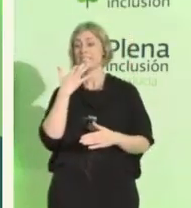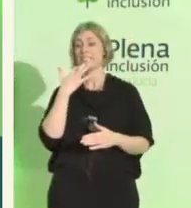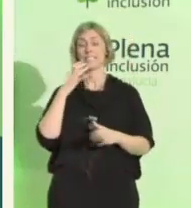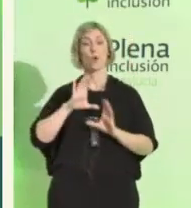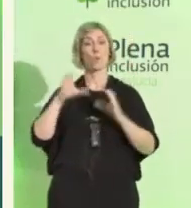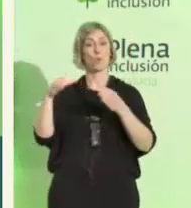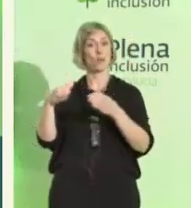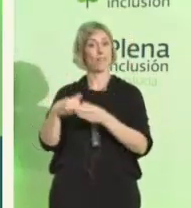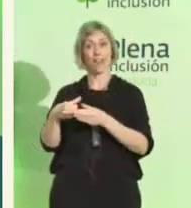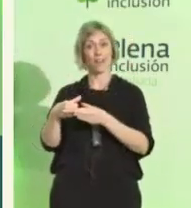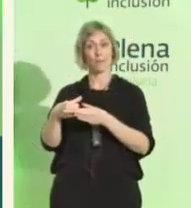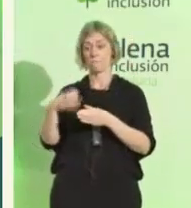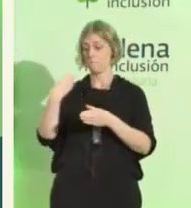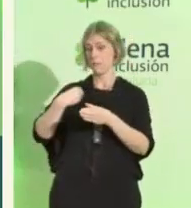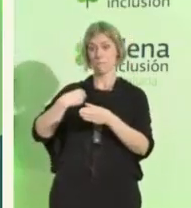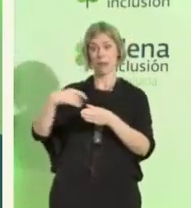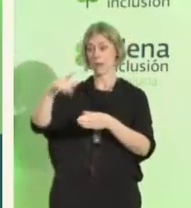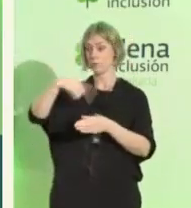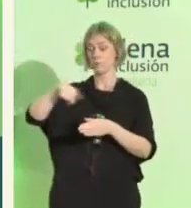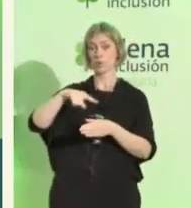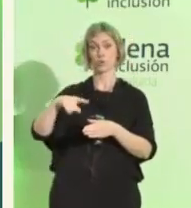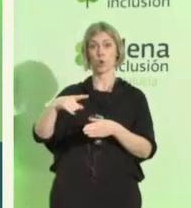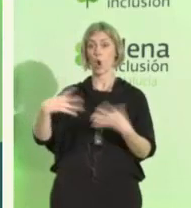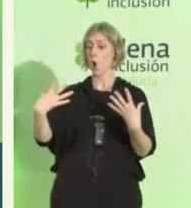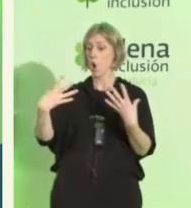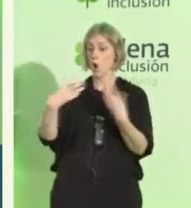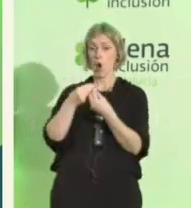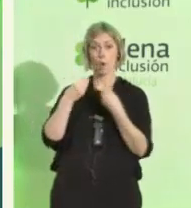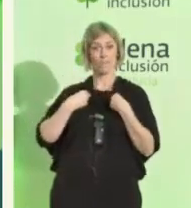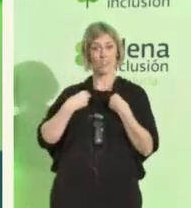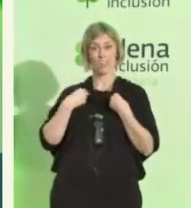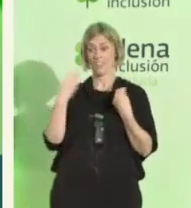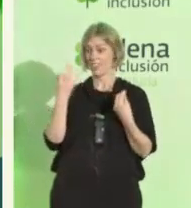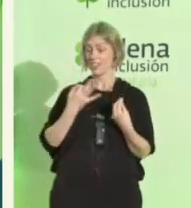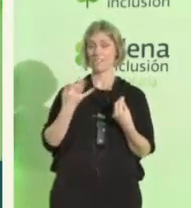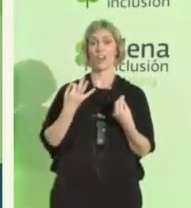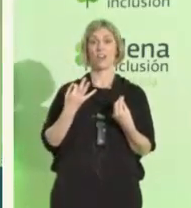que convivir con mi vida en las palabras